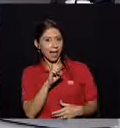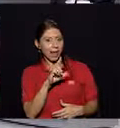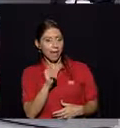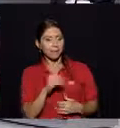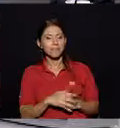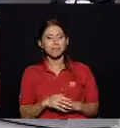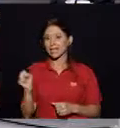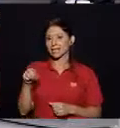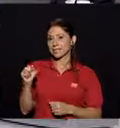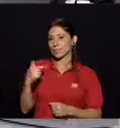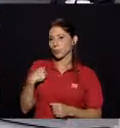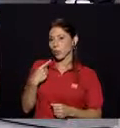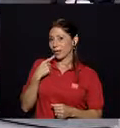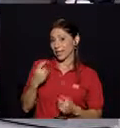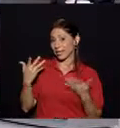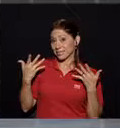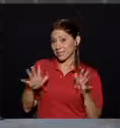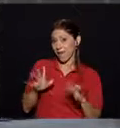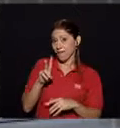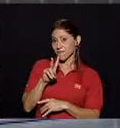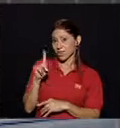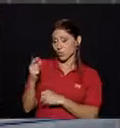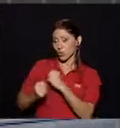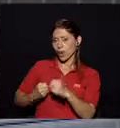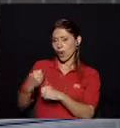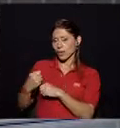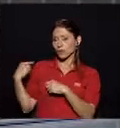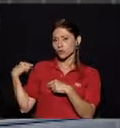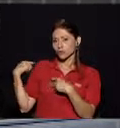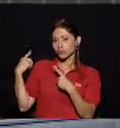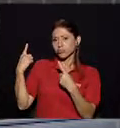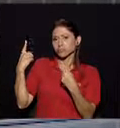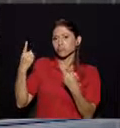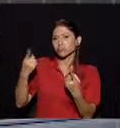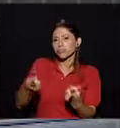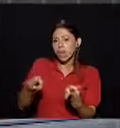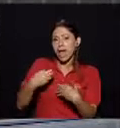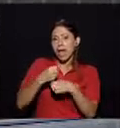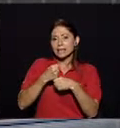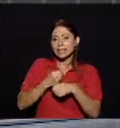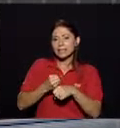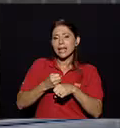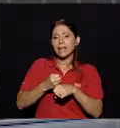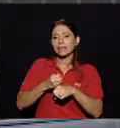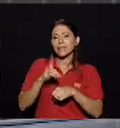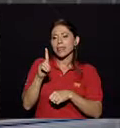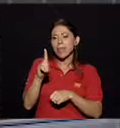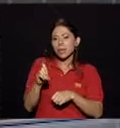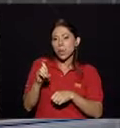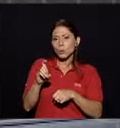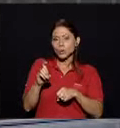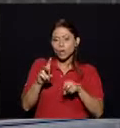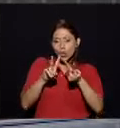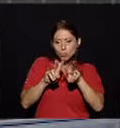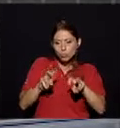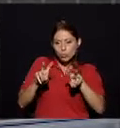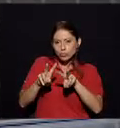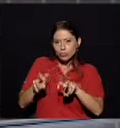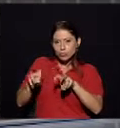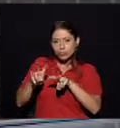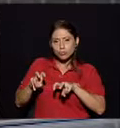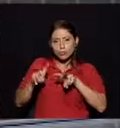que también, como ya tenemos 21 años de estar haciendo estos diagnósticos que podríamos decir y que hizo un